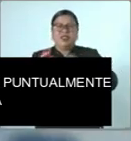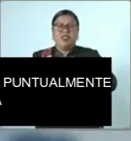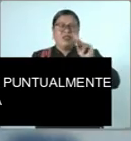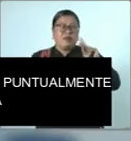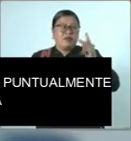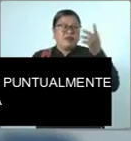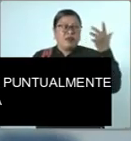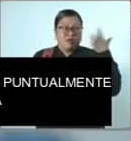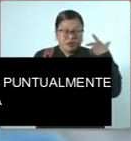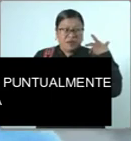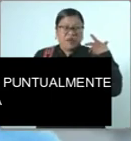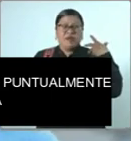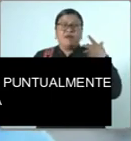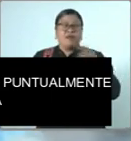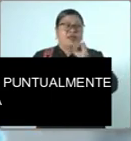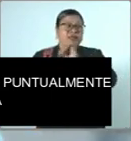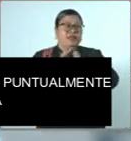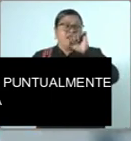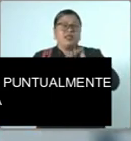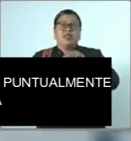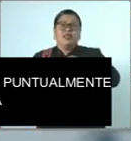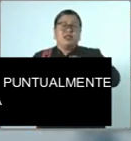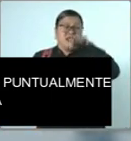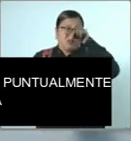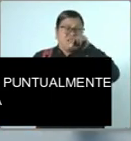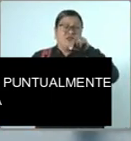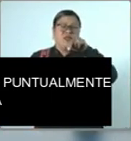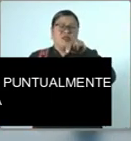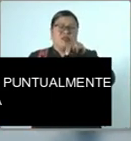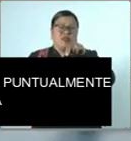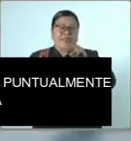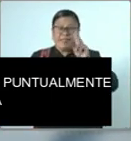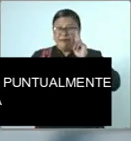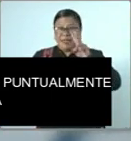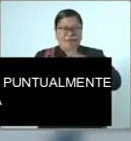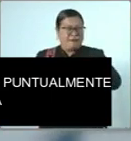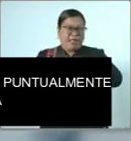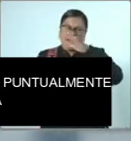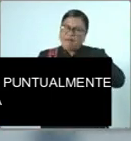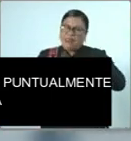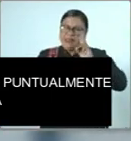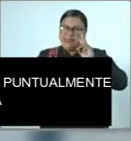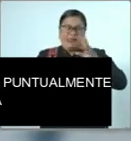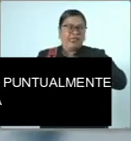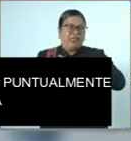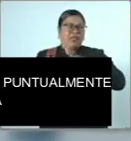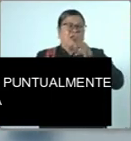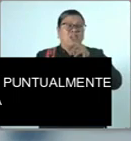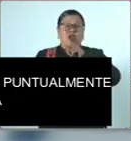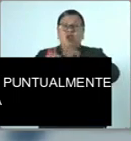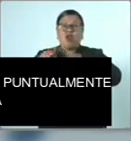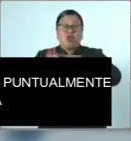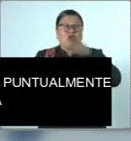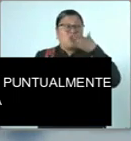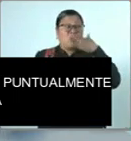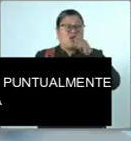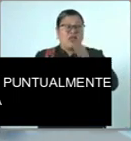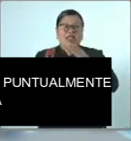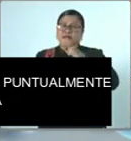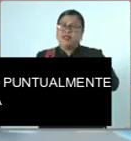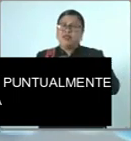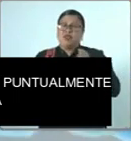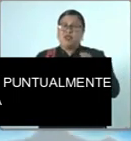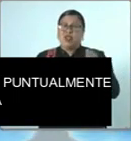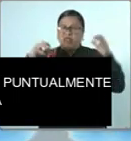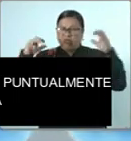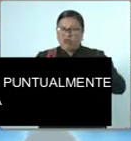del Papaloapan. La Sierra Norte es donde se observa la mayor concentración. El color rojo representa la mayor cantidad